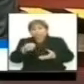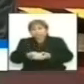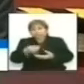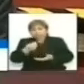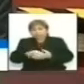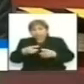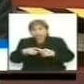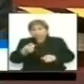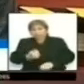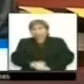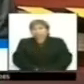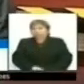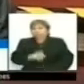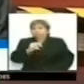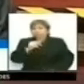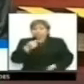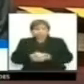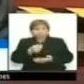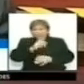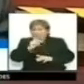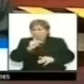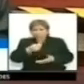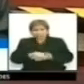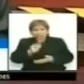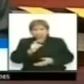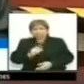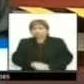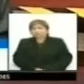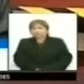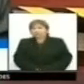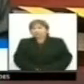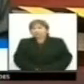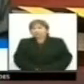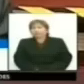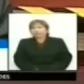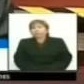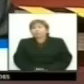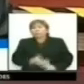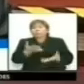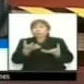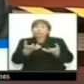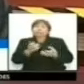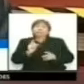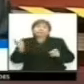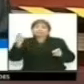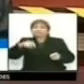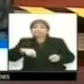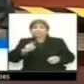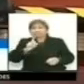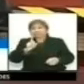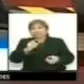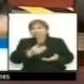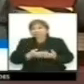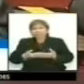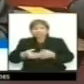por caja, ¿no? No me pague. Y no le van a pagar. No le van a pagar. Y si quiere, no viene. Porque